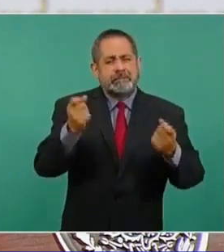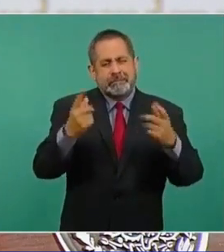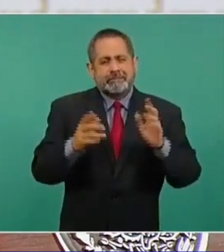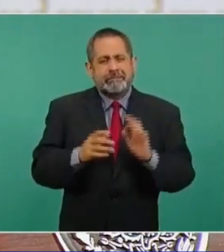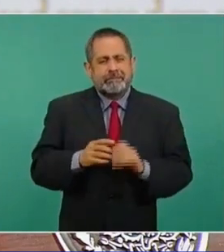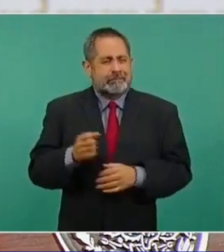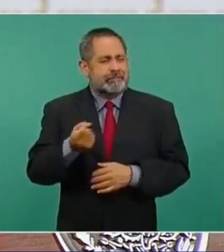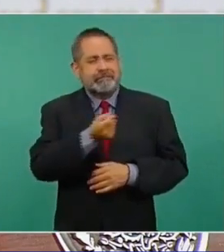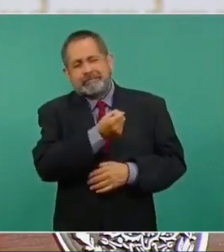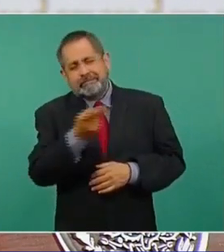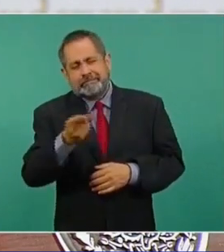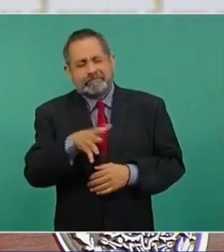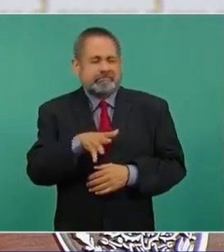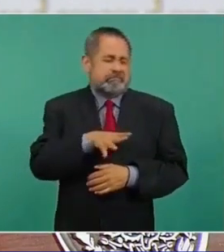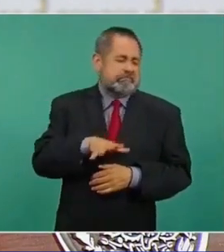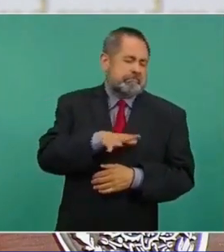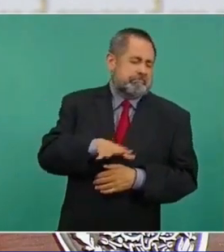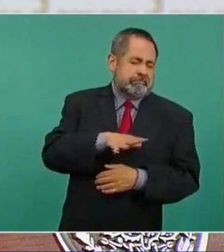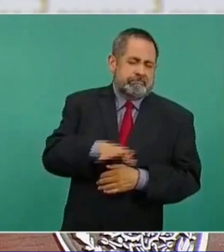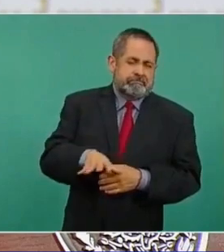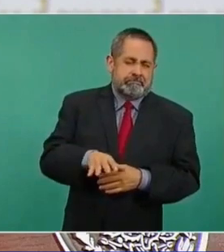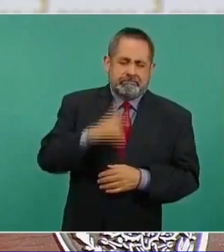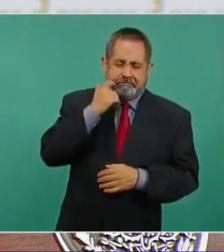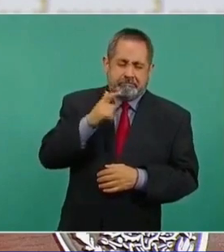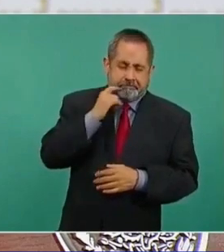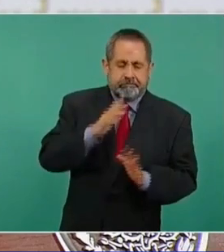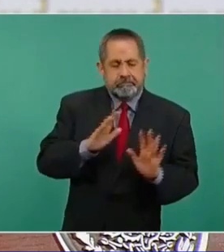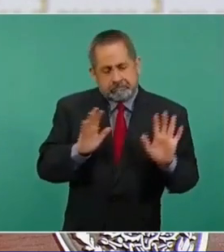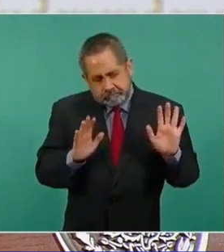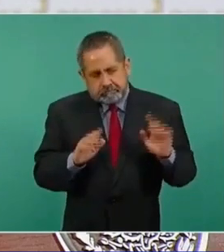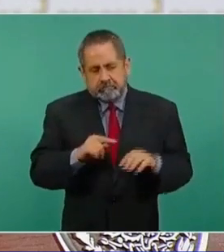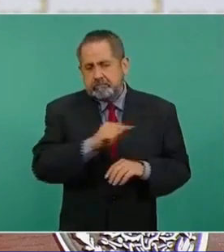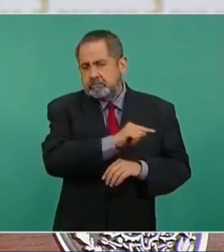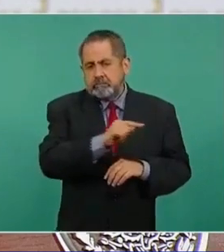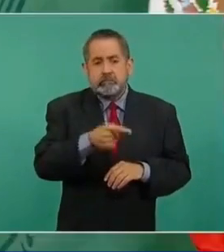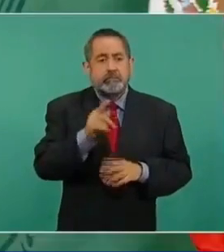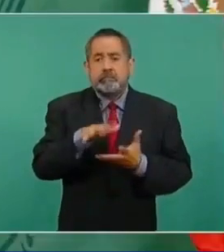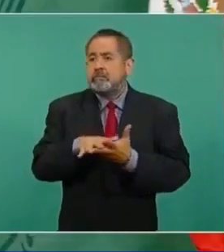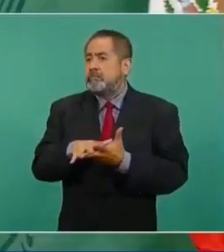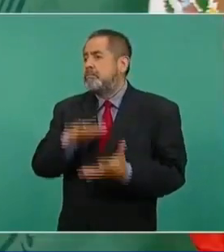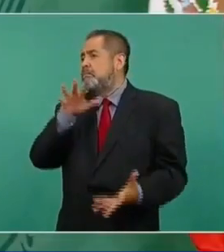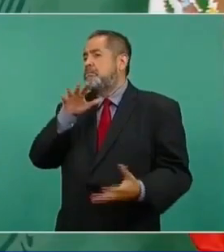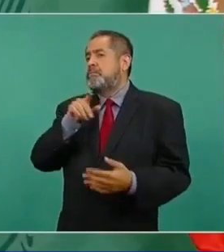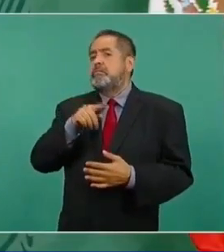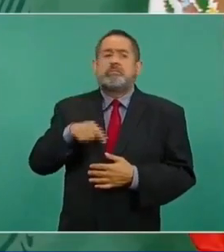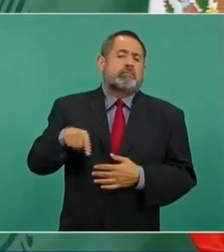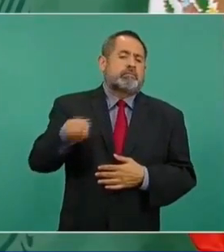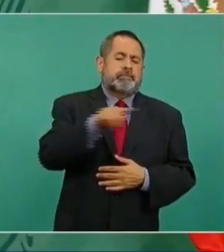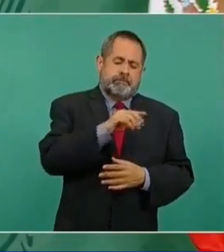los que no quieren, pero